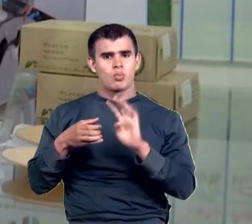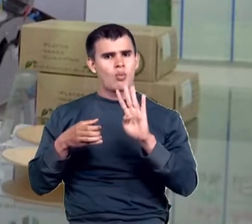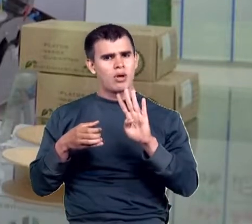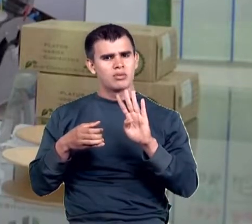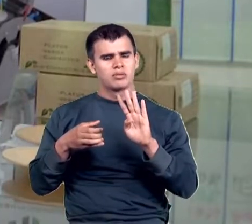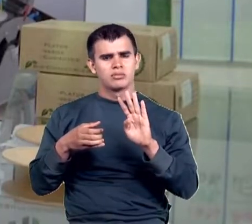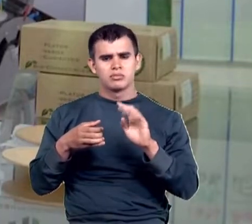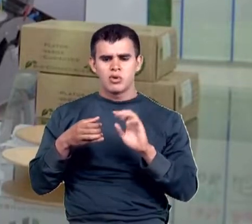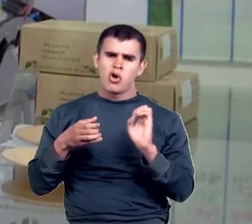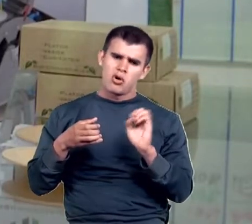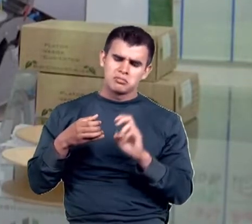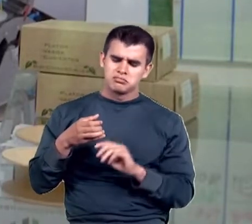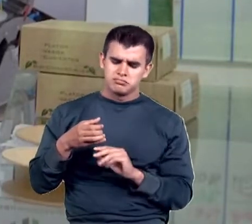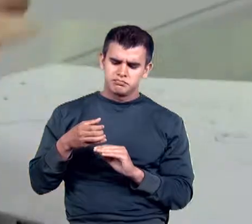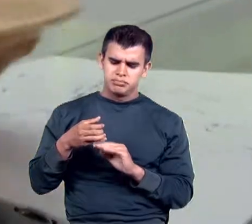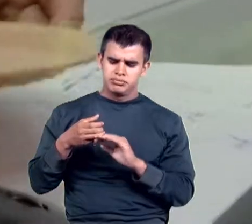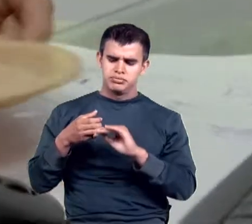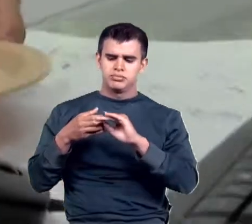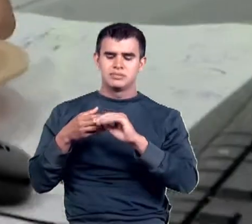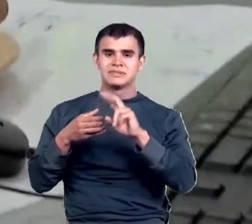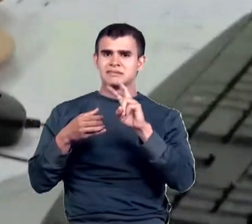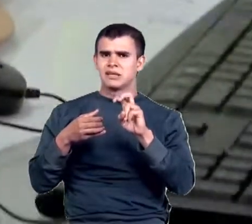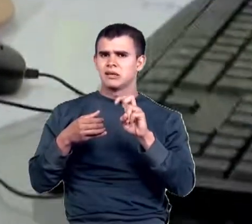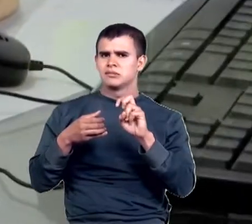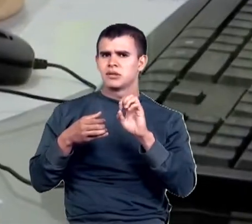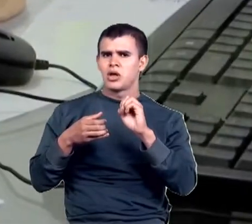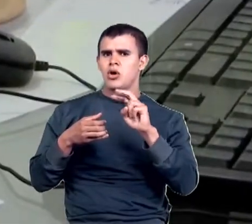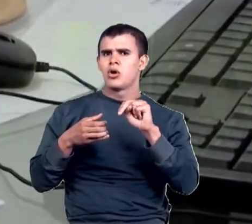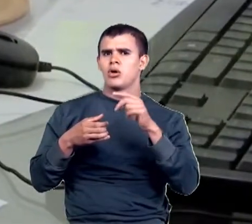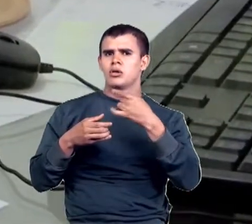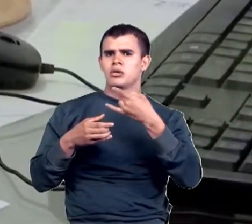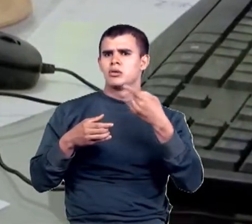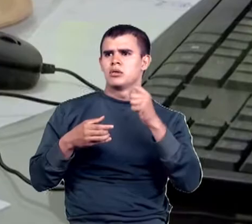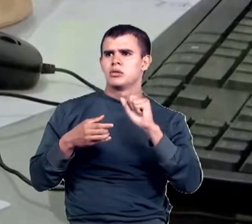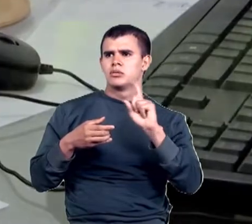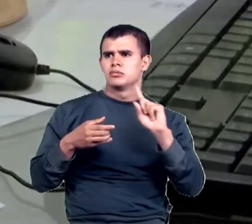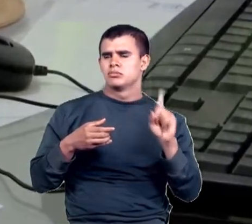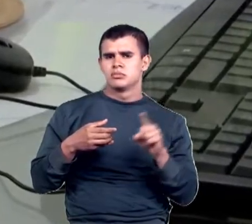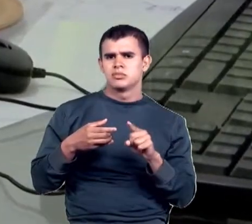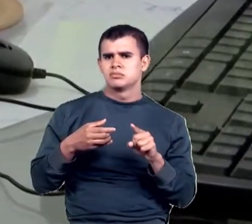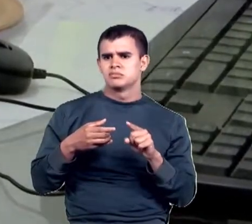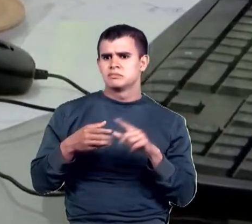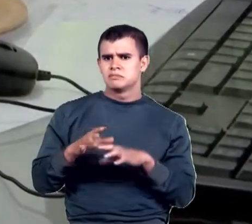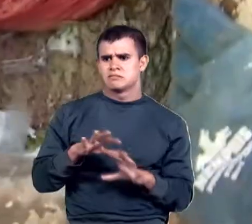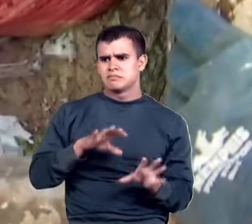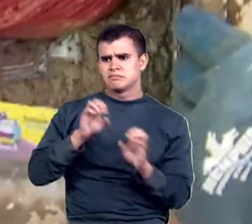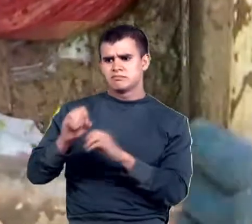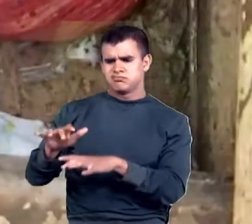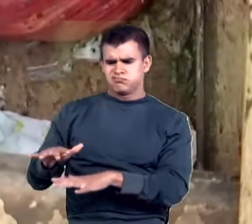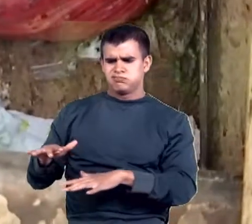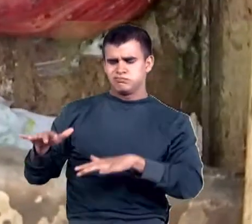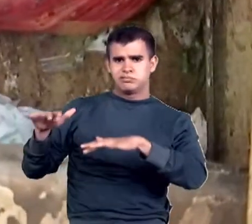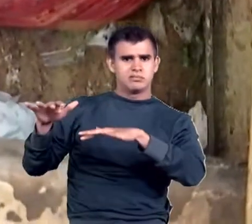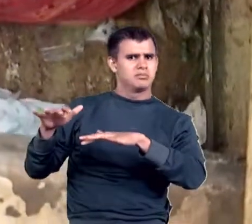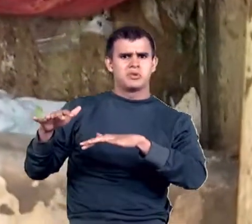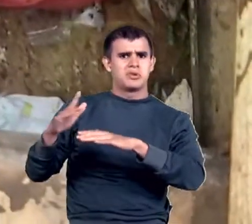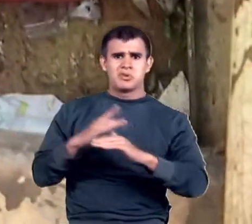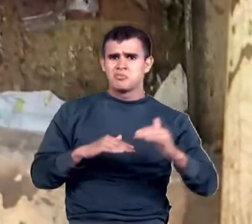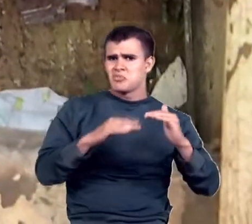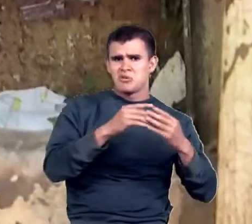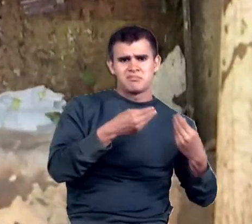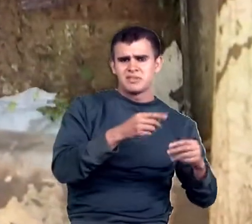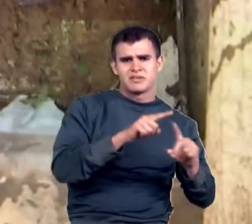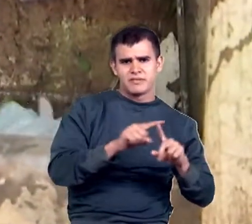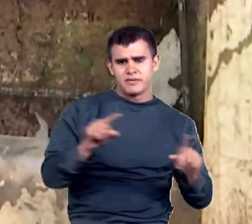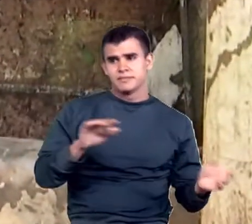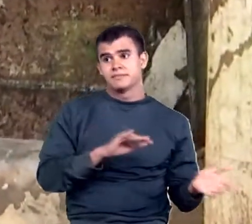durante 45 minutos y luego el vaso o te lo puedes comer o ya no se convierte en basura, ¿no? Como lo que